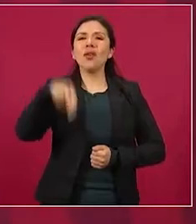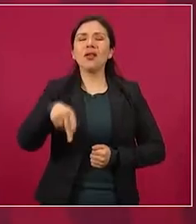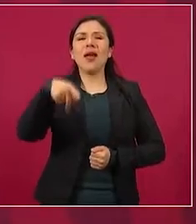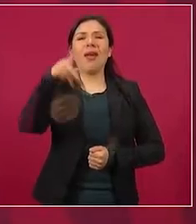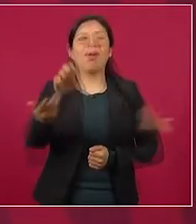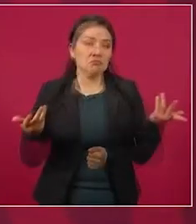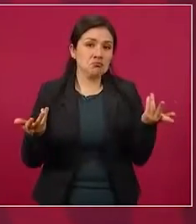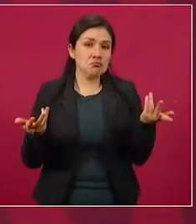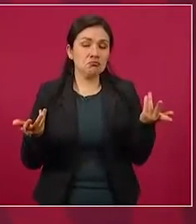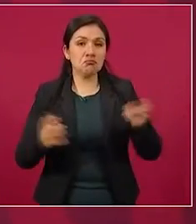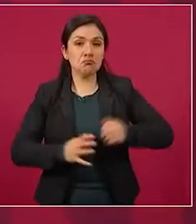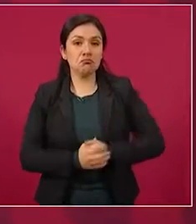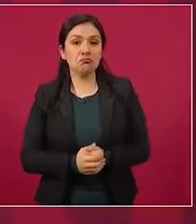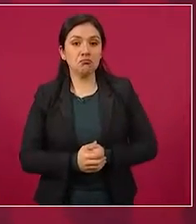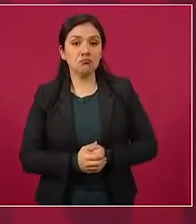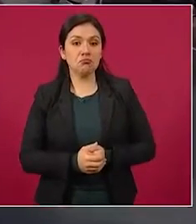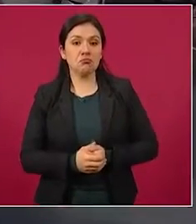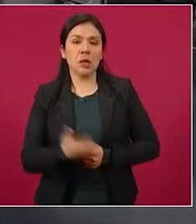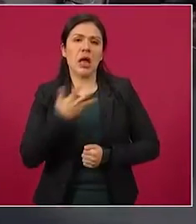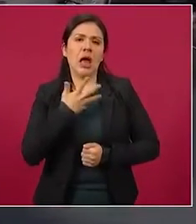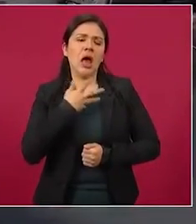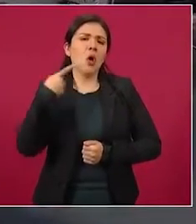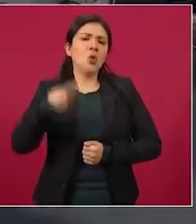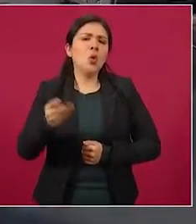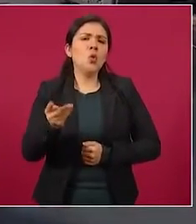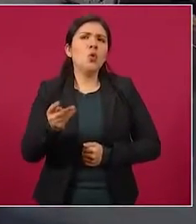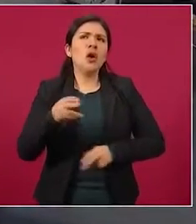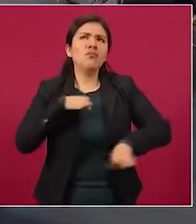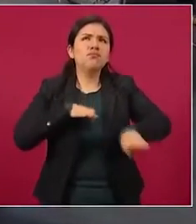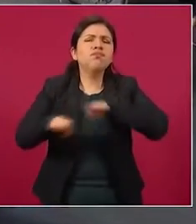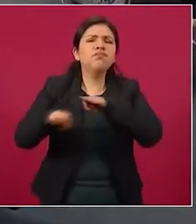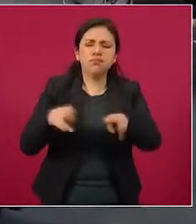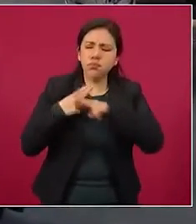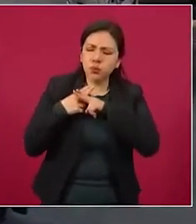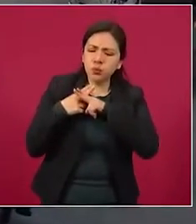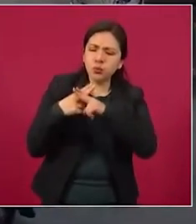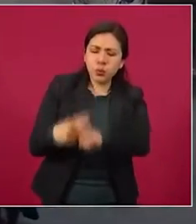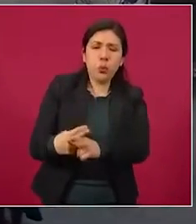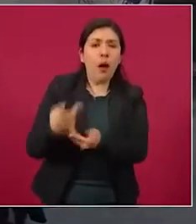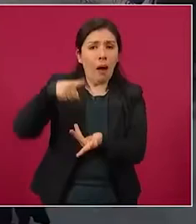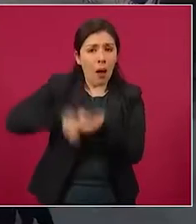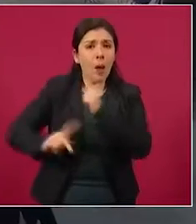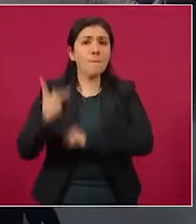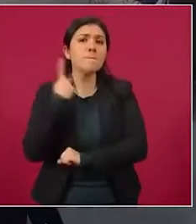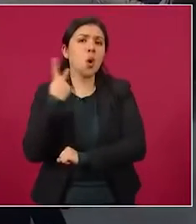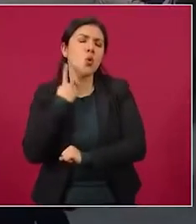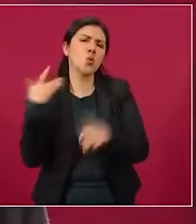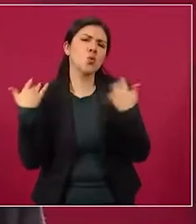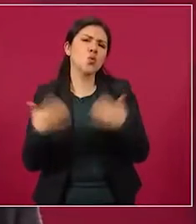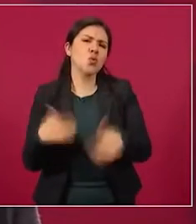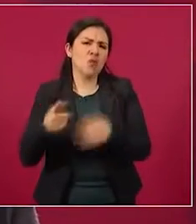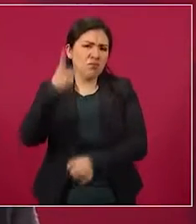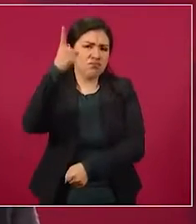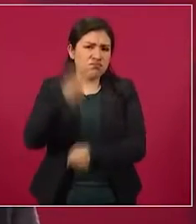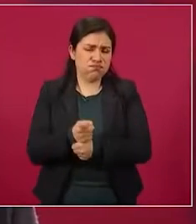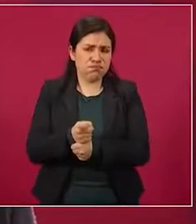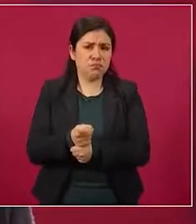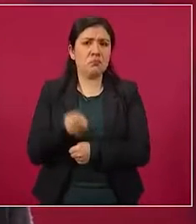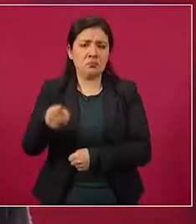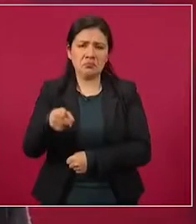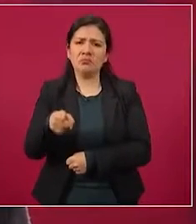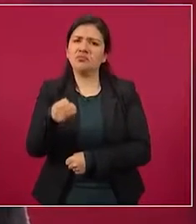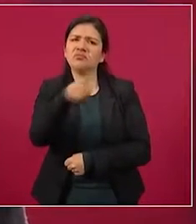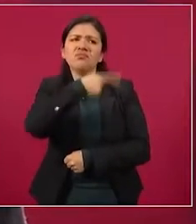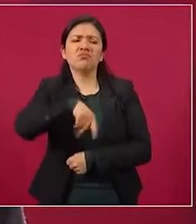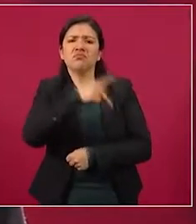John Kerry, pues tiene una trayectoria política de primer orden, es muy estimado